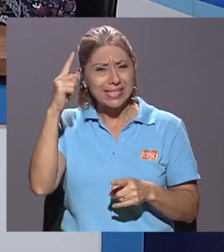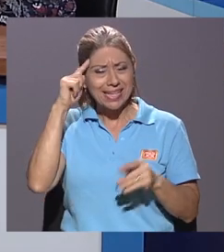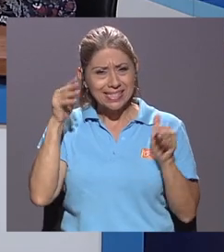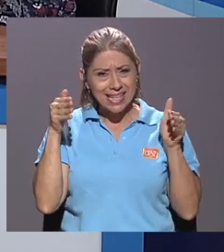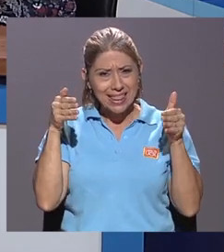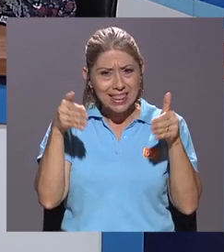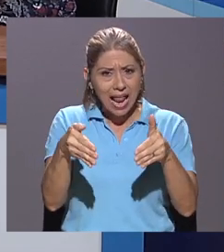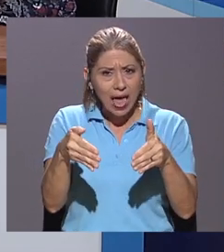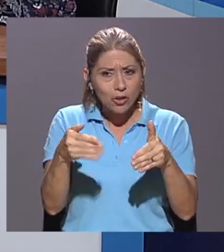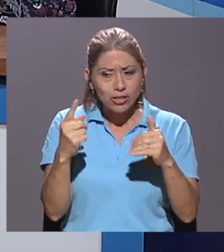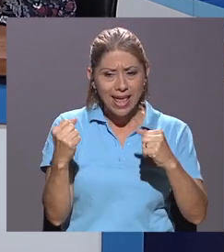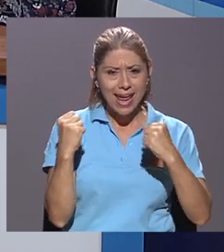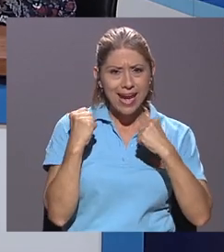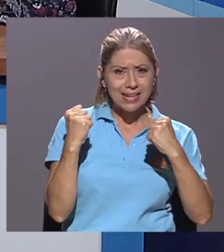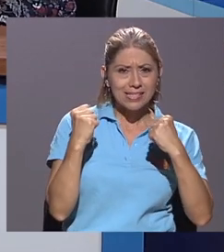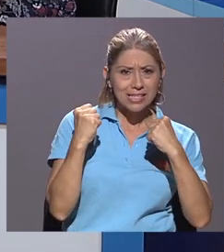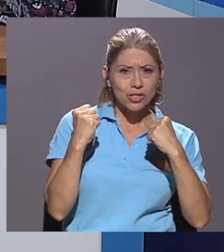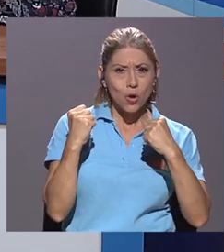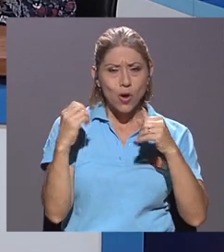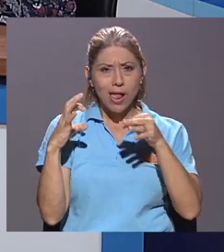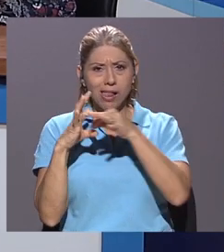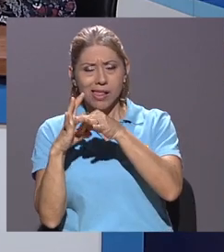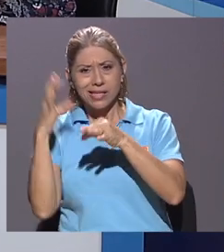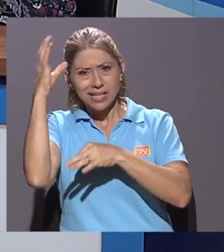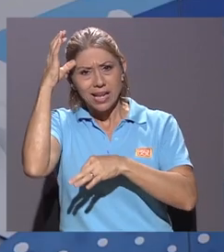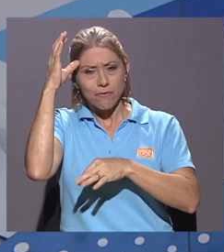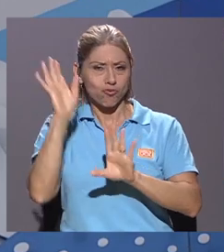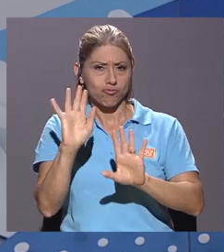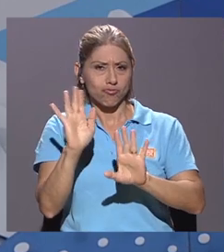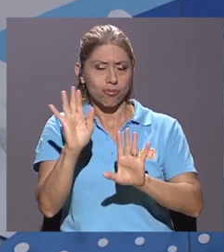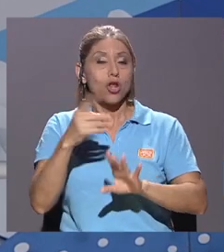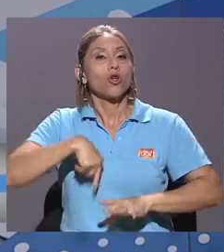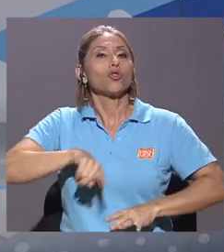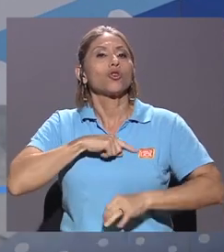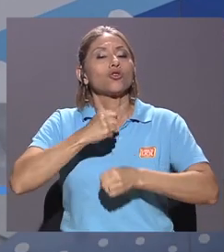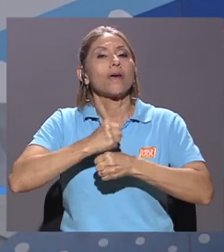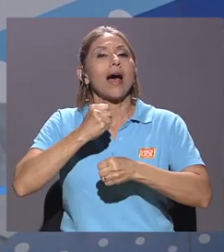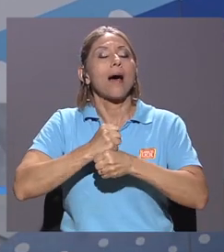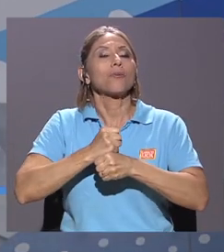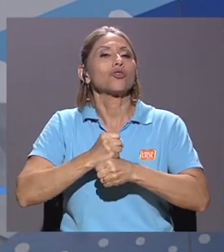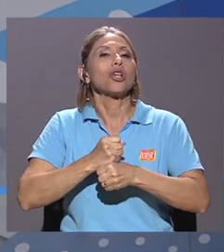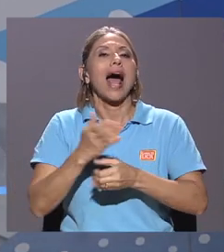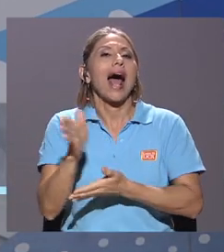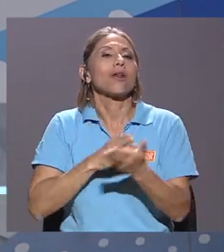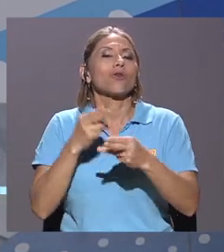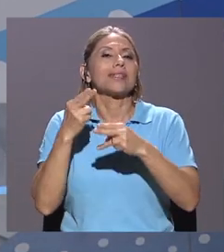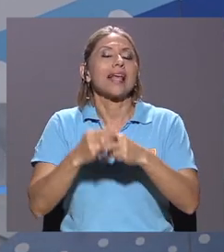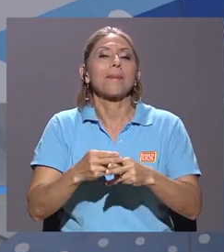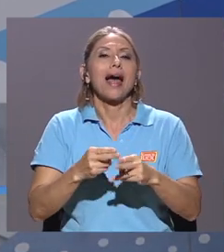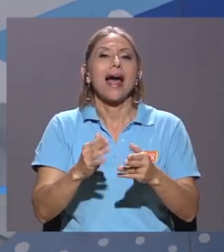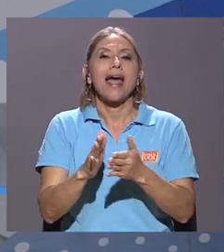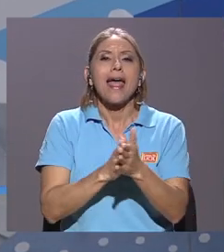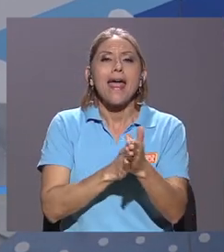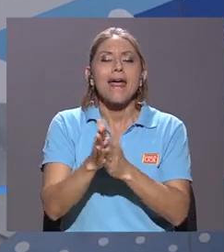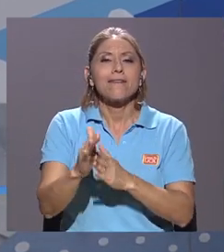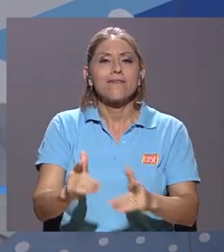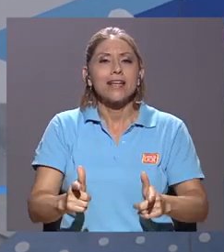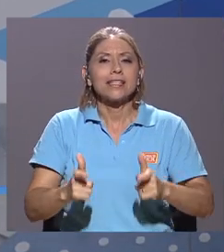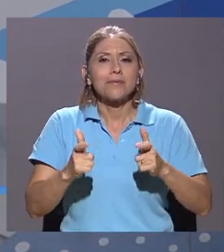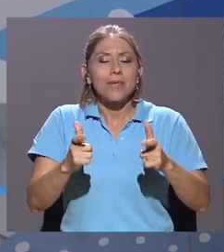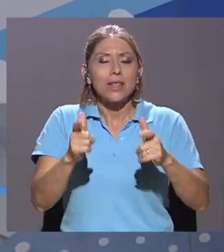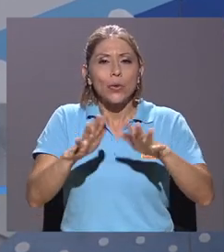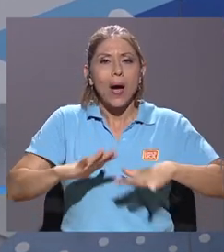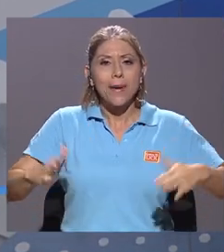directamente nosotros por ejemplo trabajamos con algo que se llama enriquecimiento ambiental en donde el ejercicio es uno de los